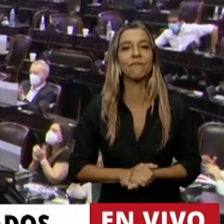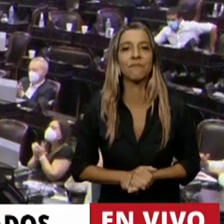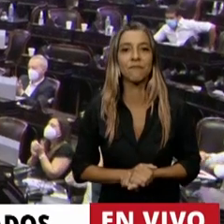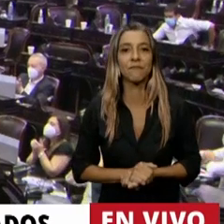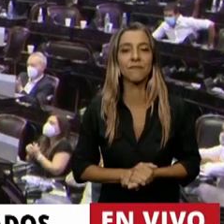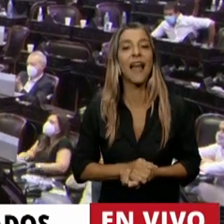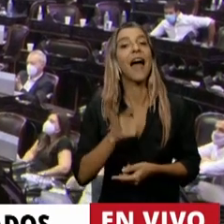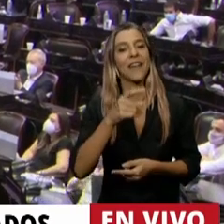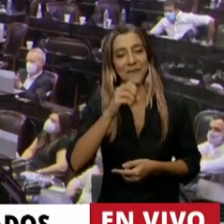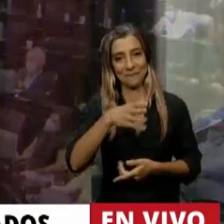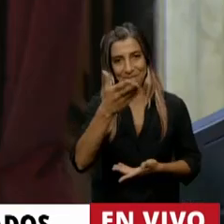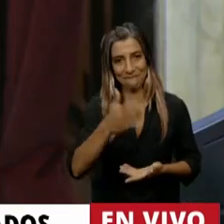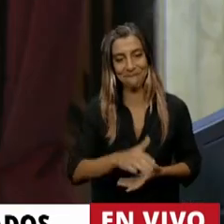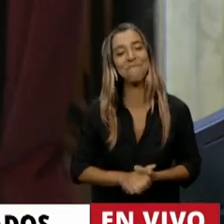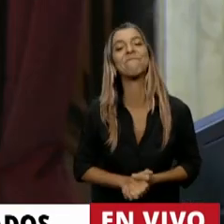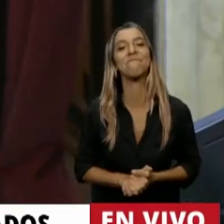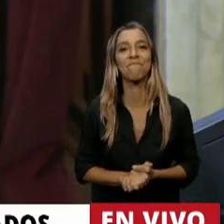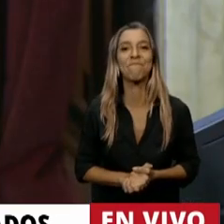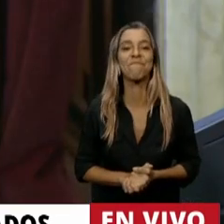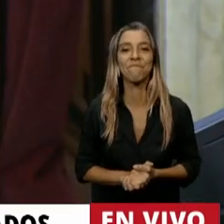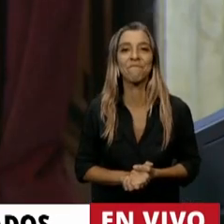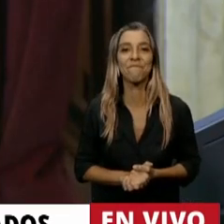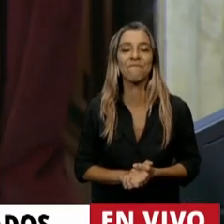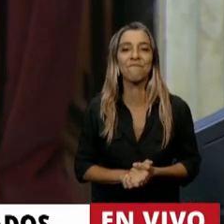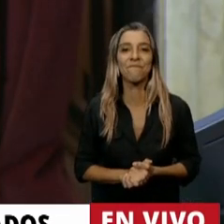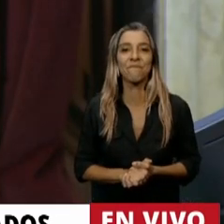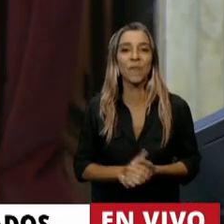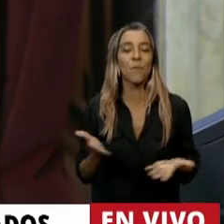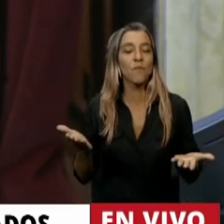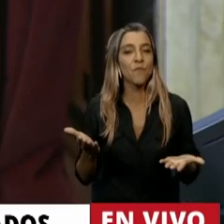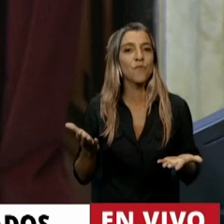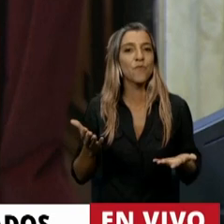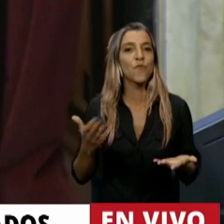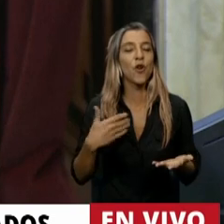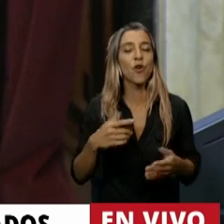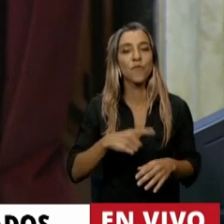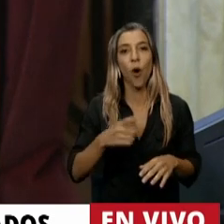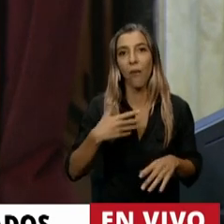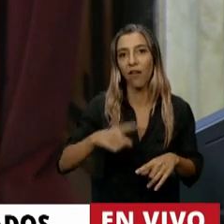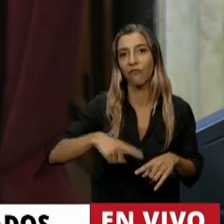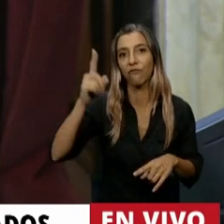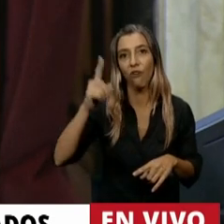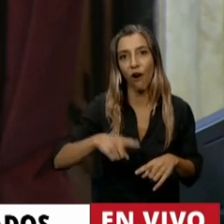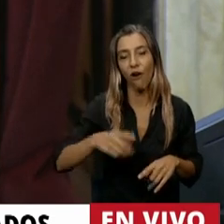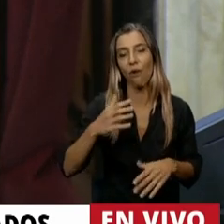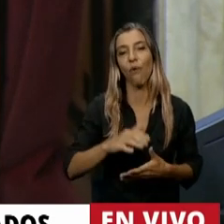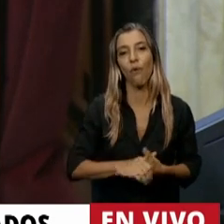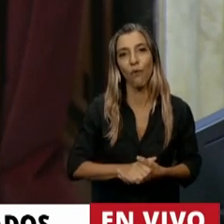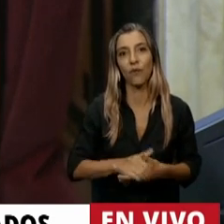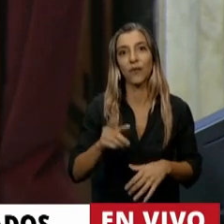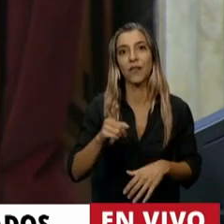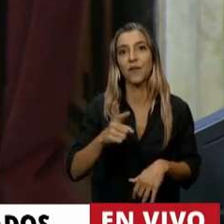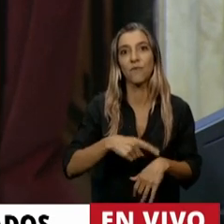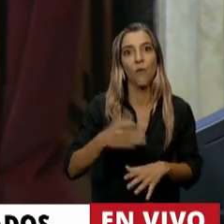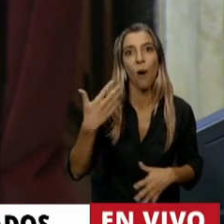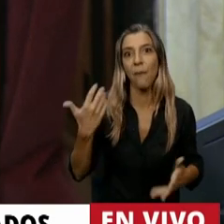Ahí está. A lo largo del día, cuando reinaba la espera